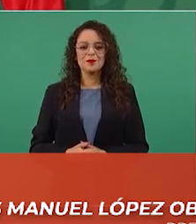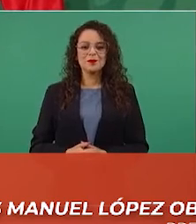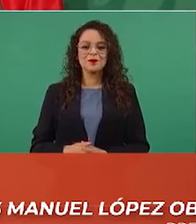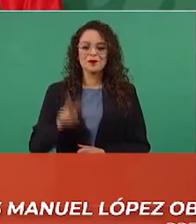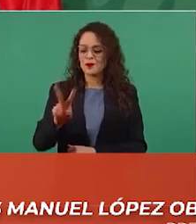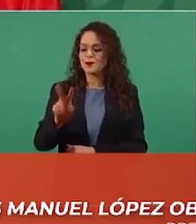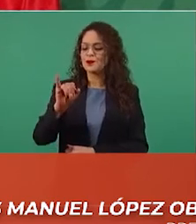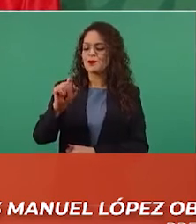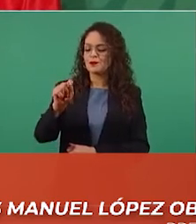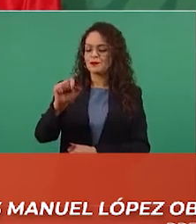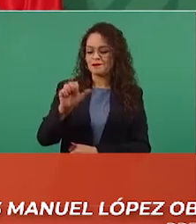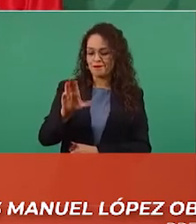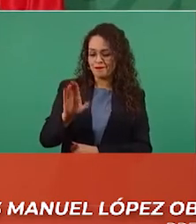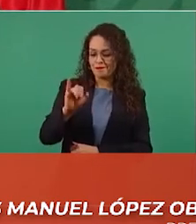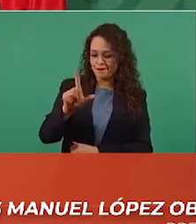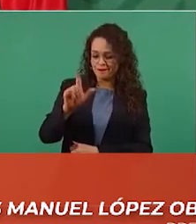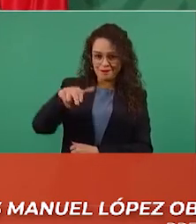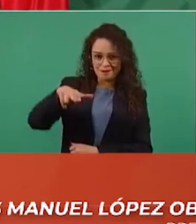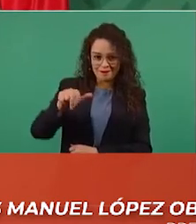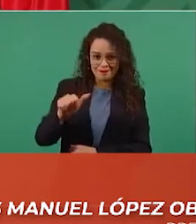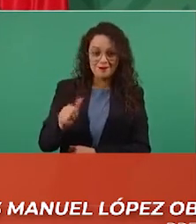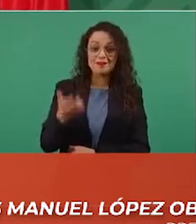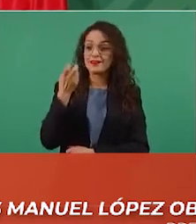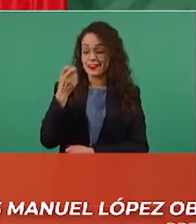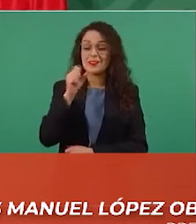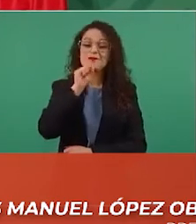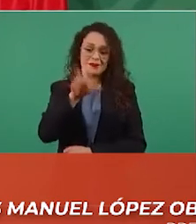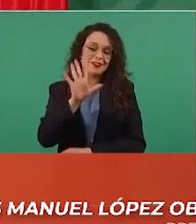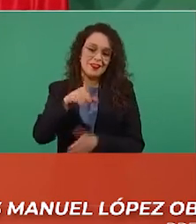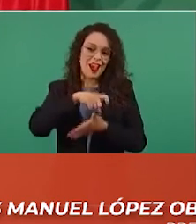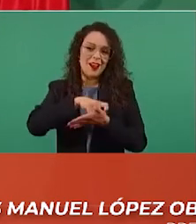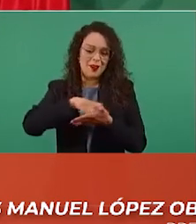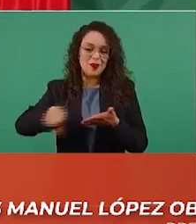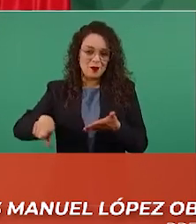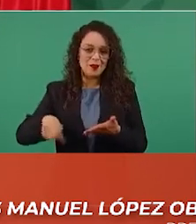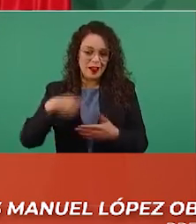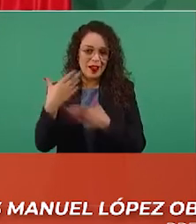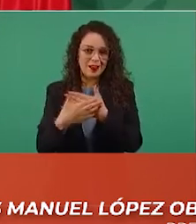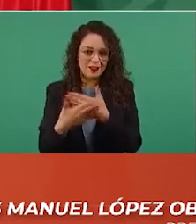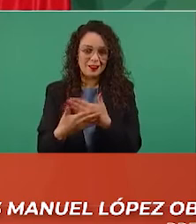Vitacilina. Ya vamos a comprar también la